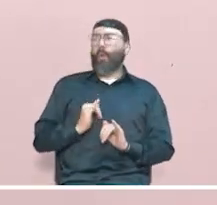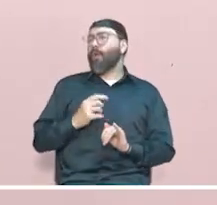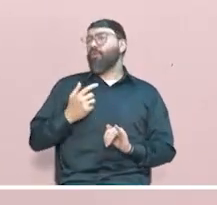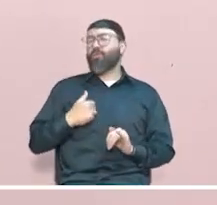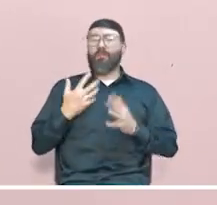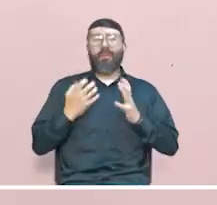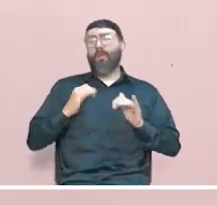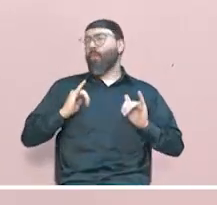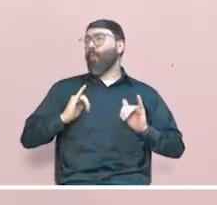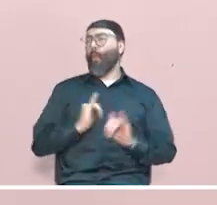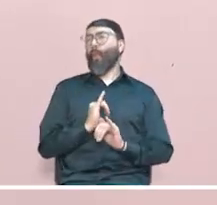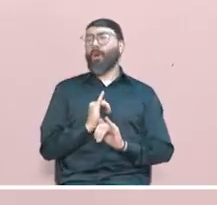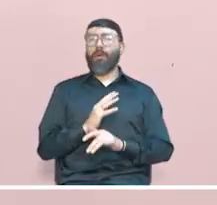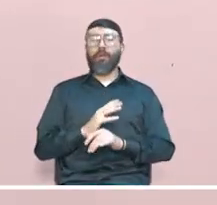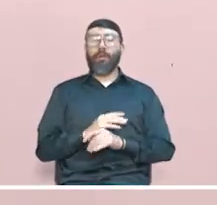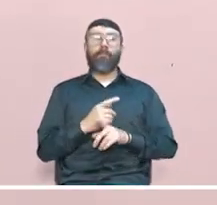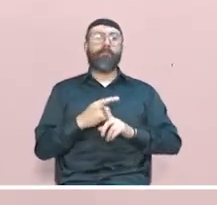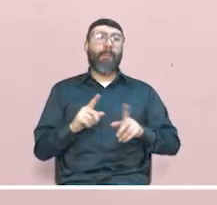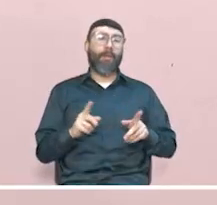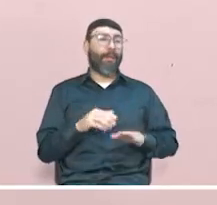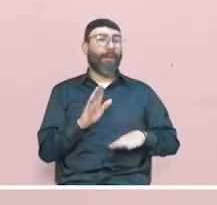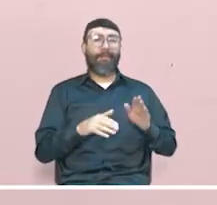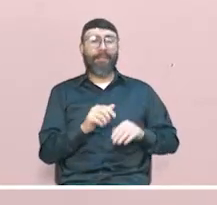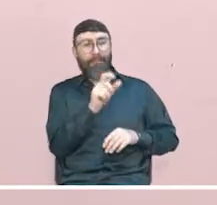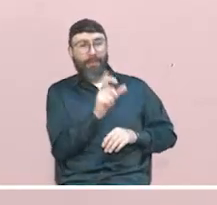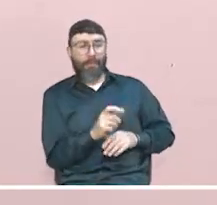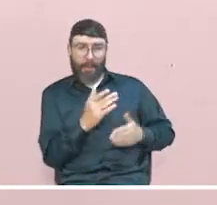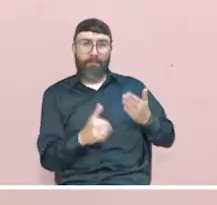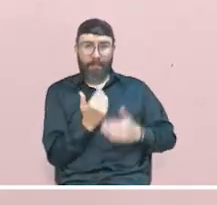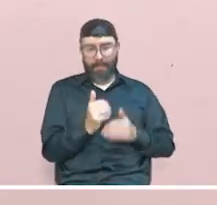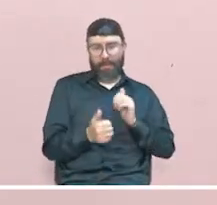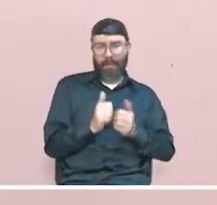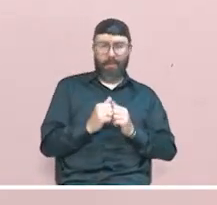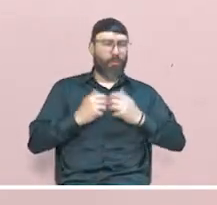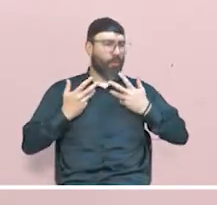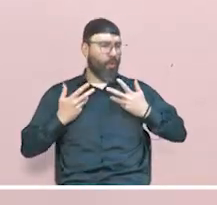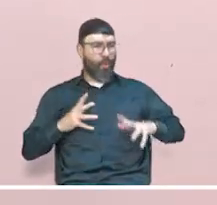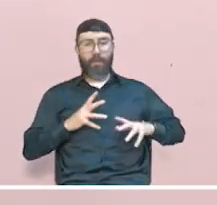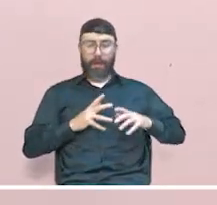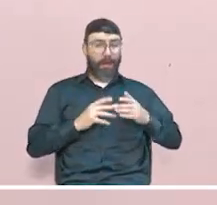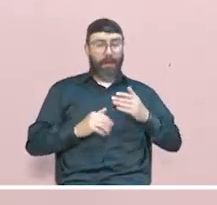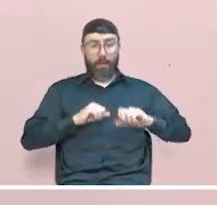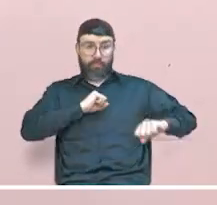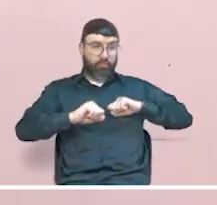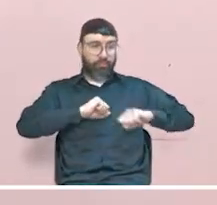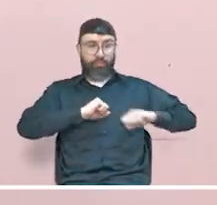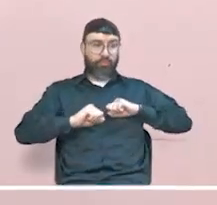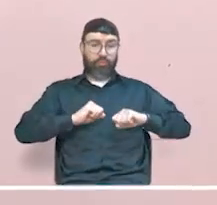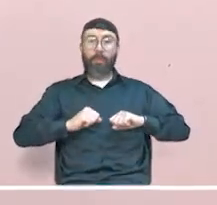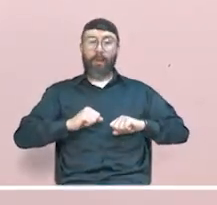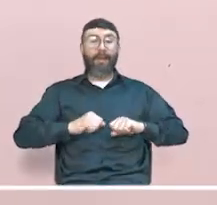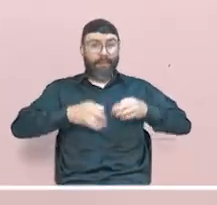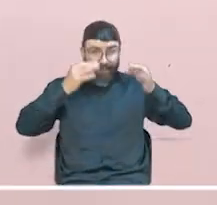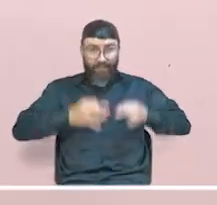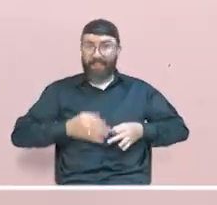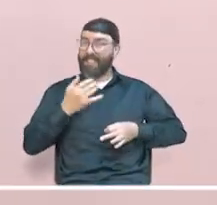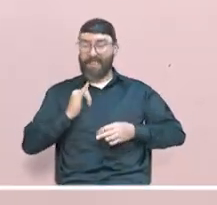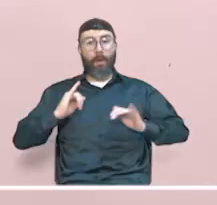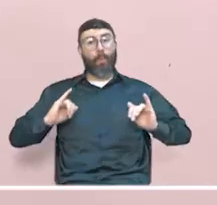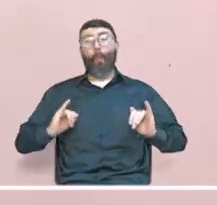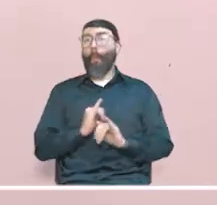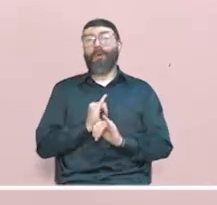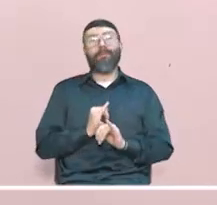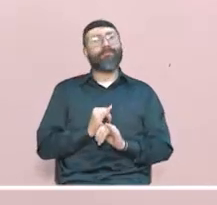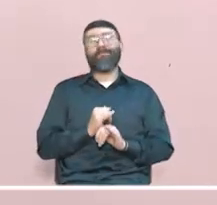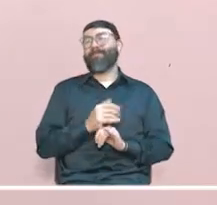que muchas veces al inicio de un programa de actividad física no vamos a lograr reducir peso corporal. Inclusive